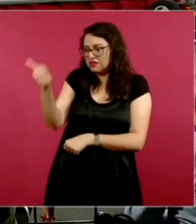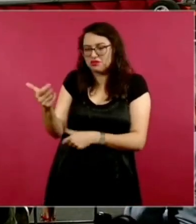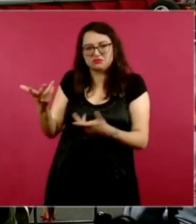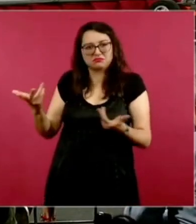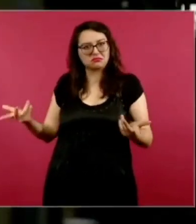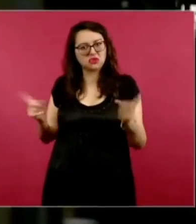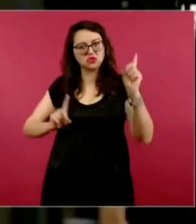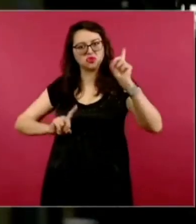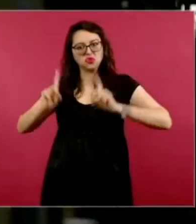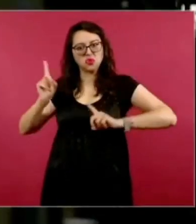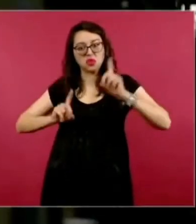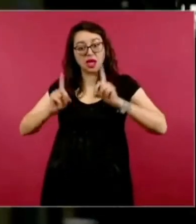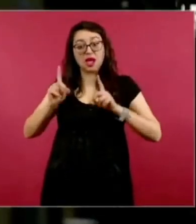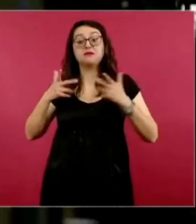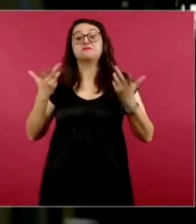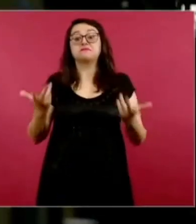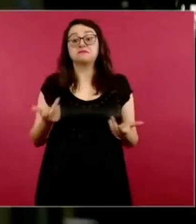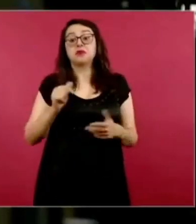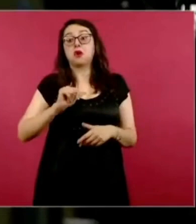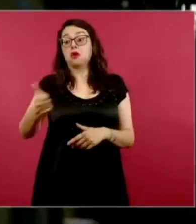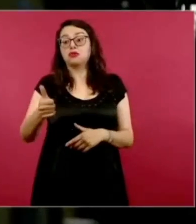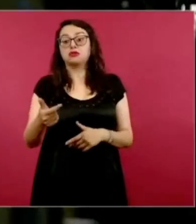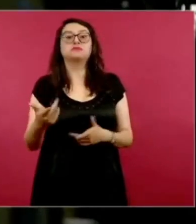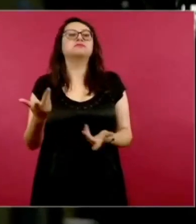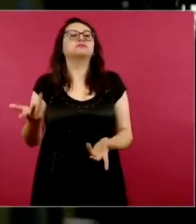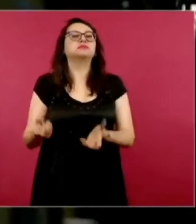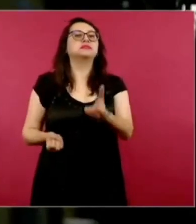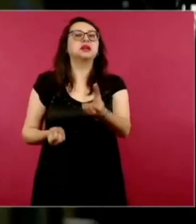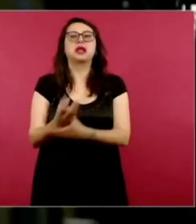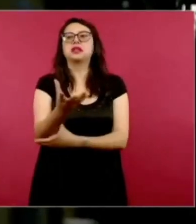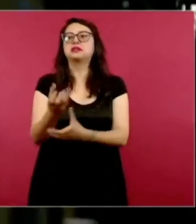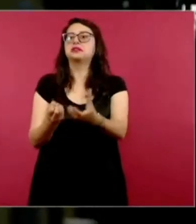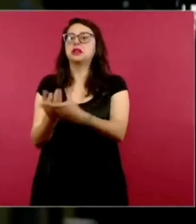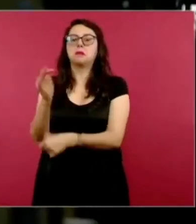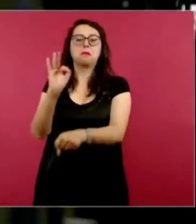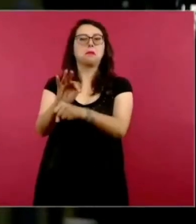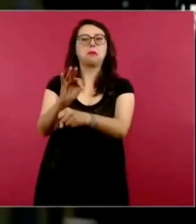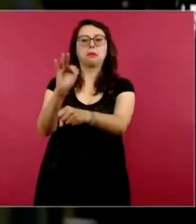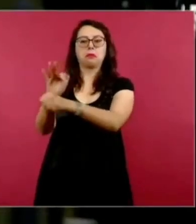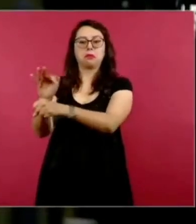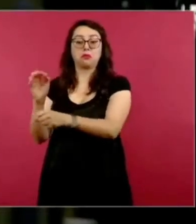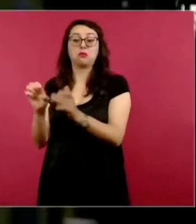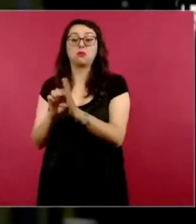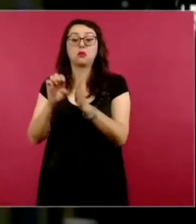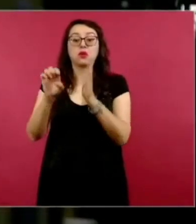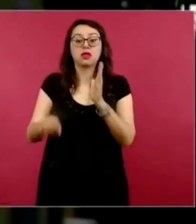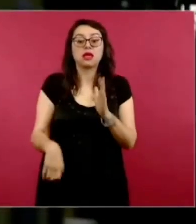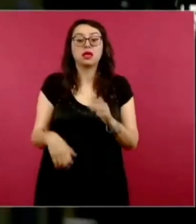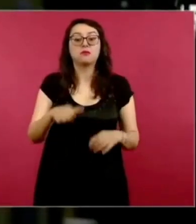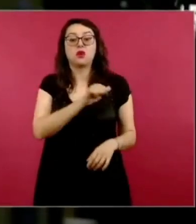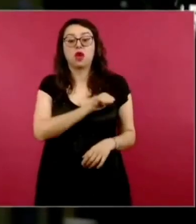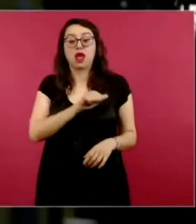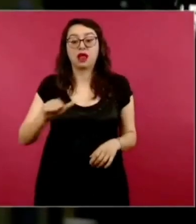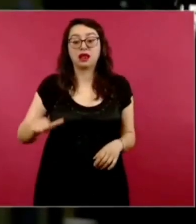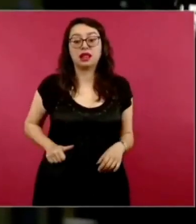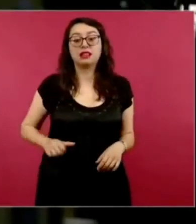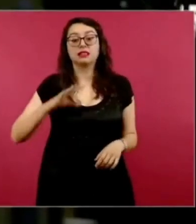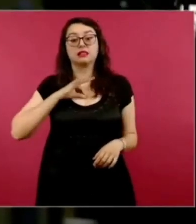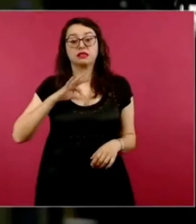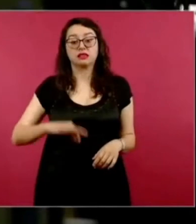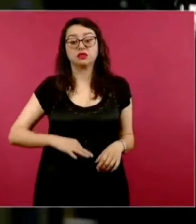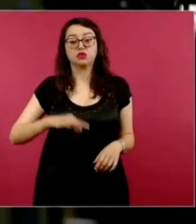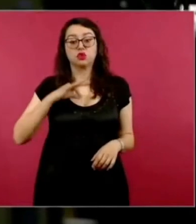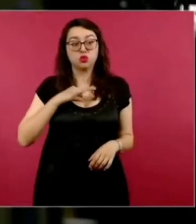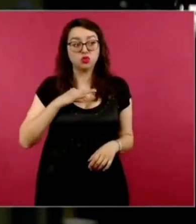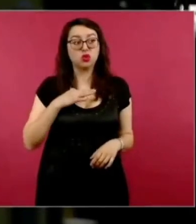esto que menciono, pues está el caso del exalcalde priista de Toluca, Raimundo Martínez, quien es acusado por su exesposa de secuestro exprés.